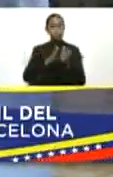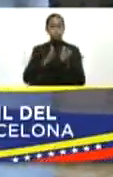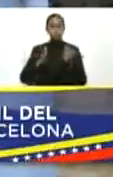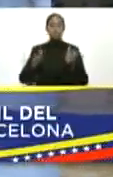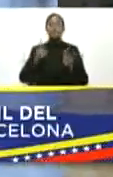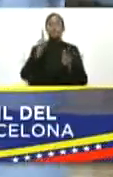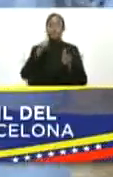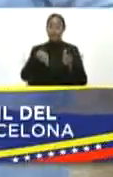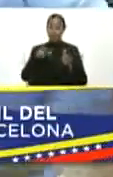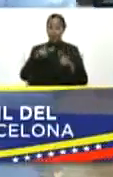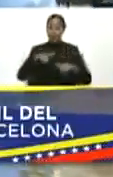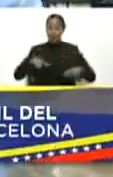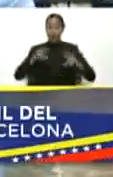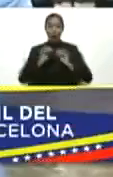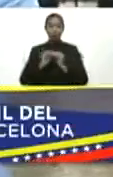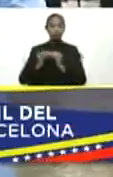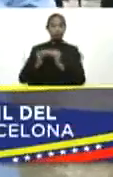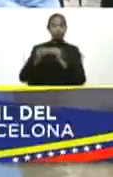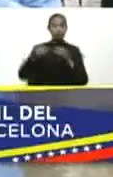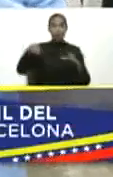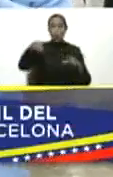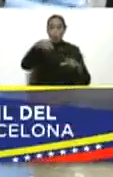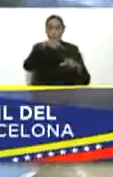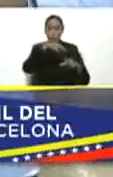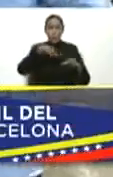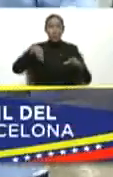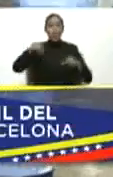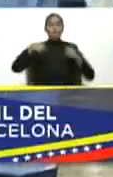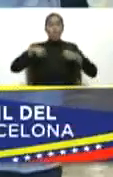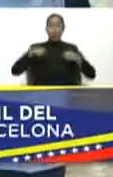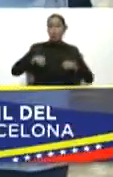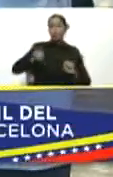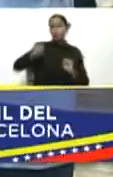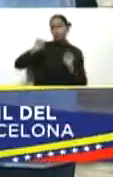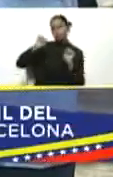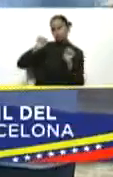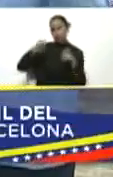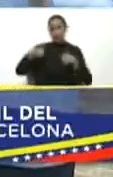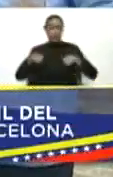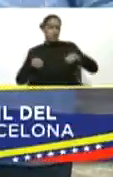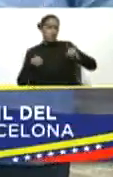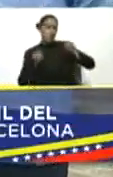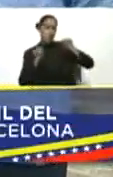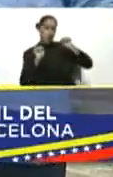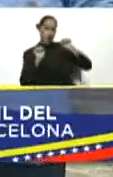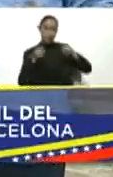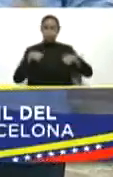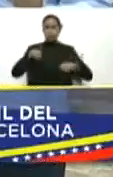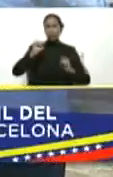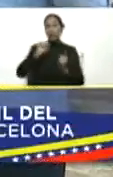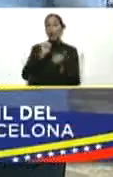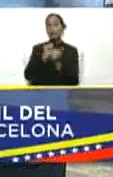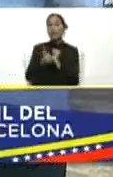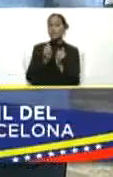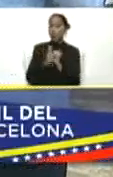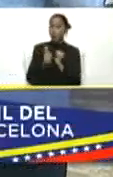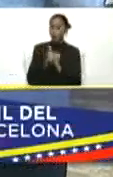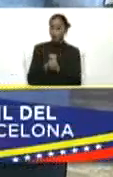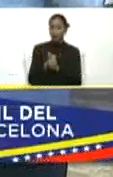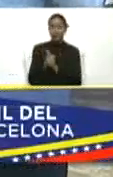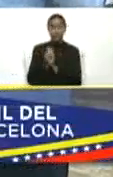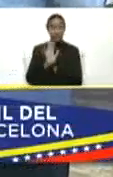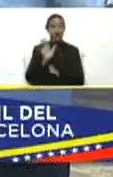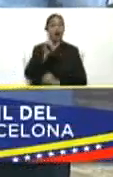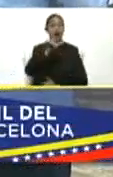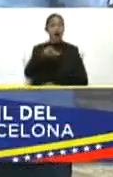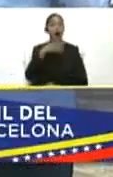y espacio bastante. Los muchachos motopiruetas como deporte entran por el carril del deporte. Ya los muchachos me están